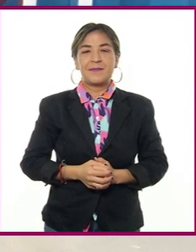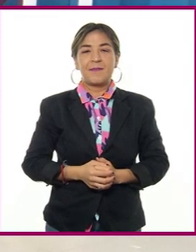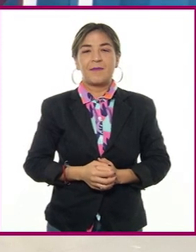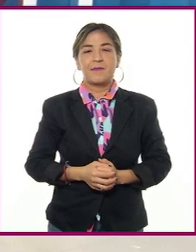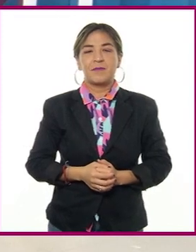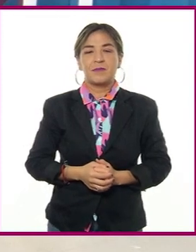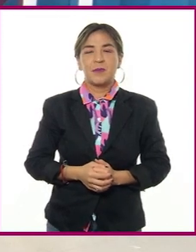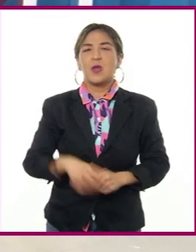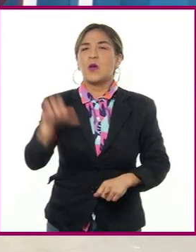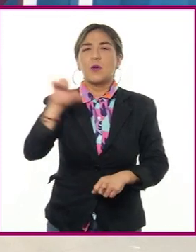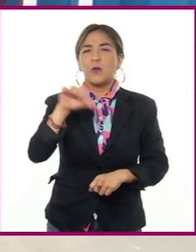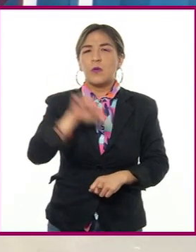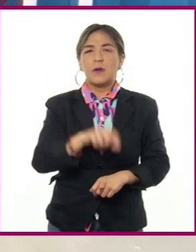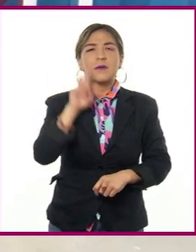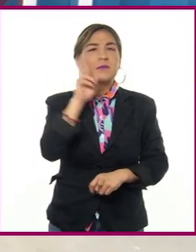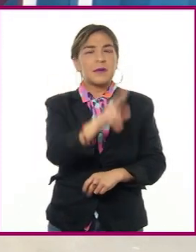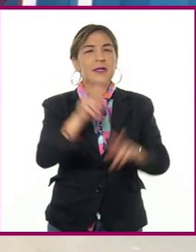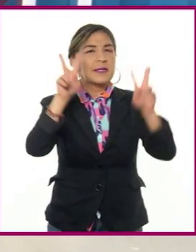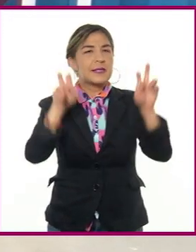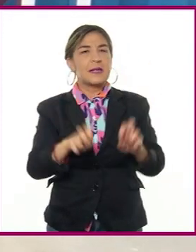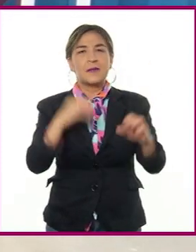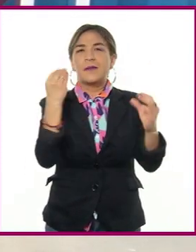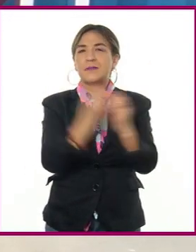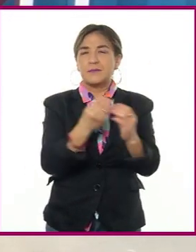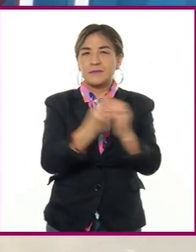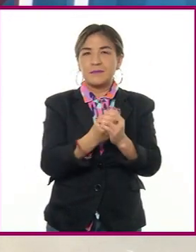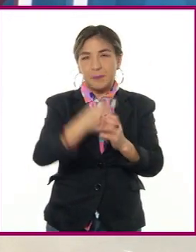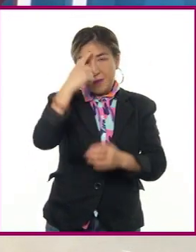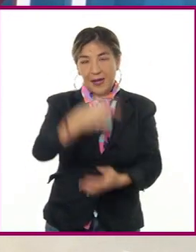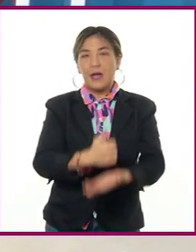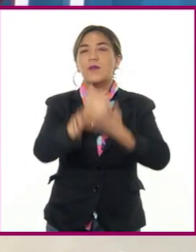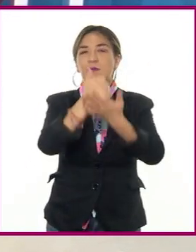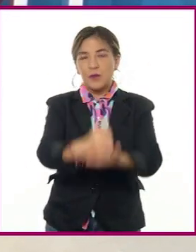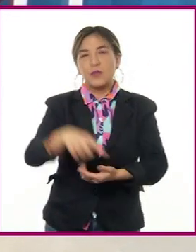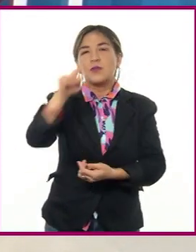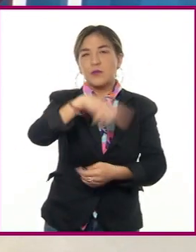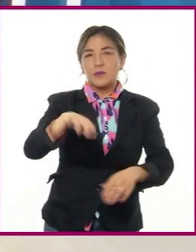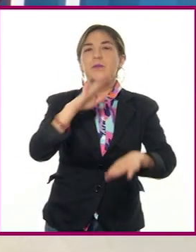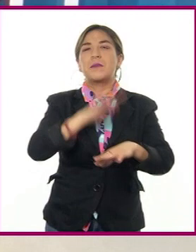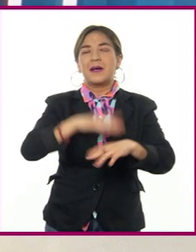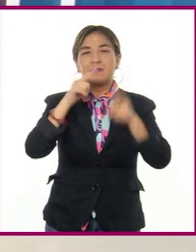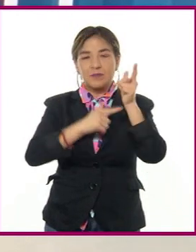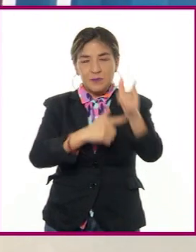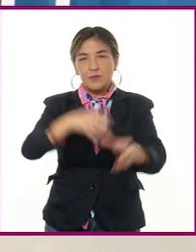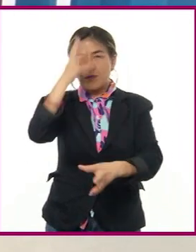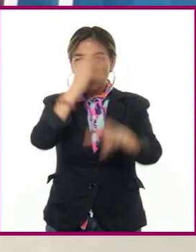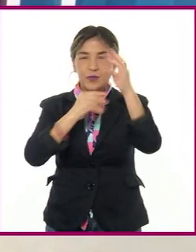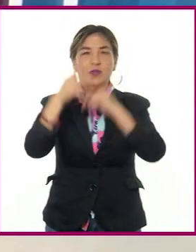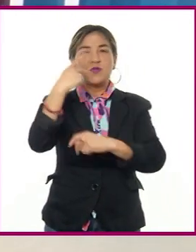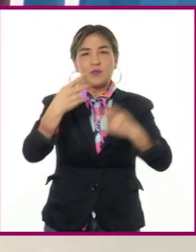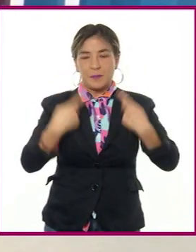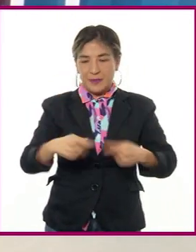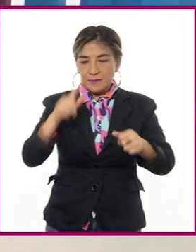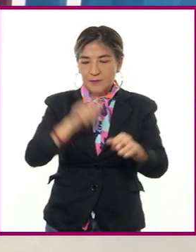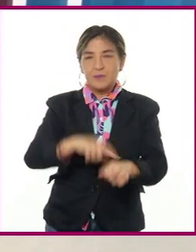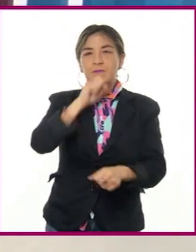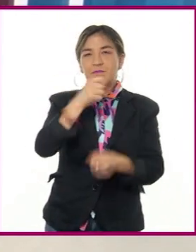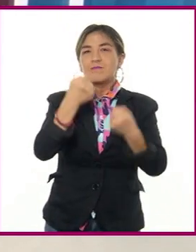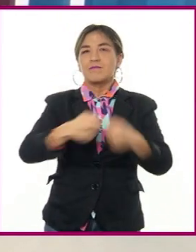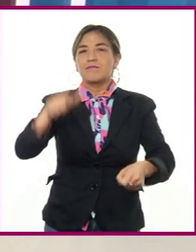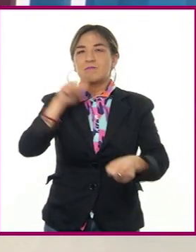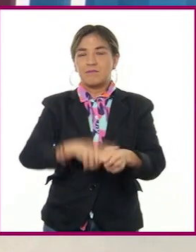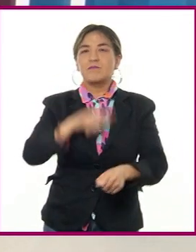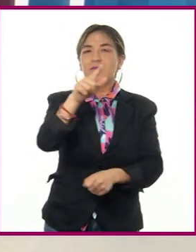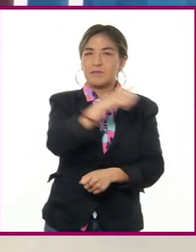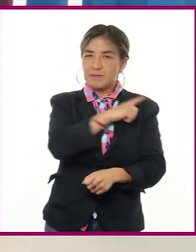Los contenidos que abordaremos en esta sesión les ayudarán a su desarrollo personal y social. Les recomendamos tener a la